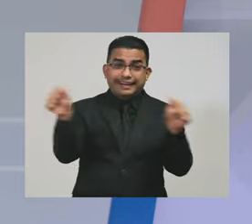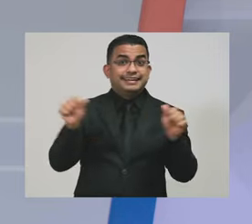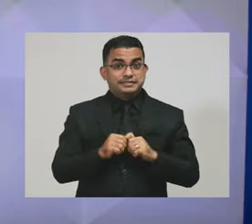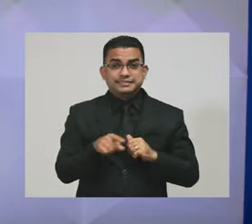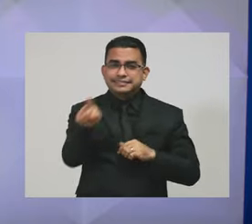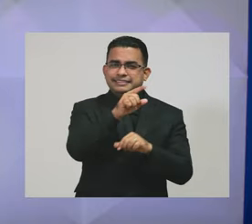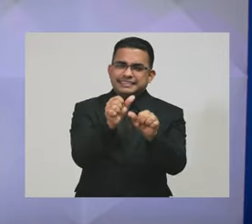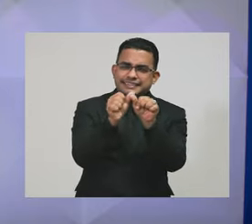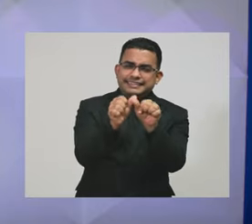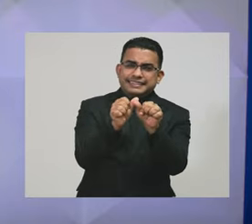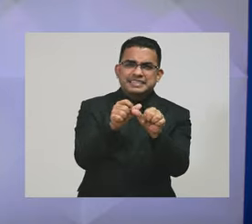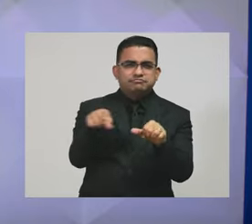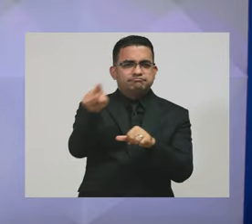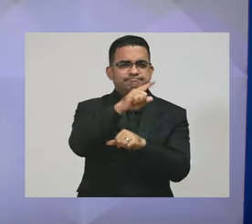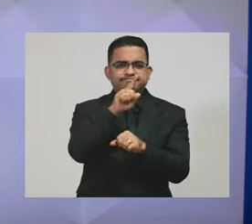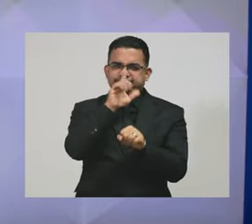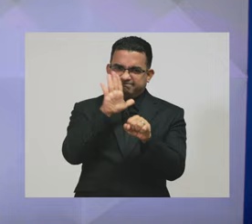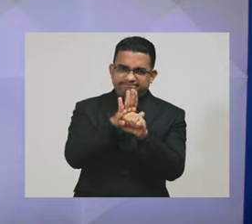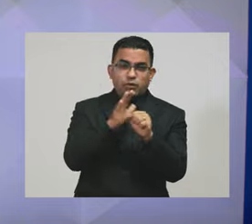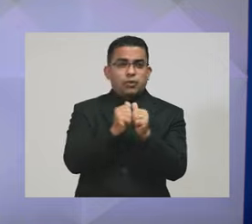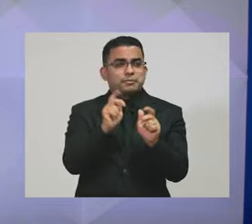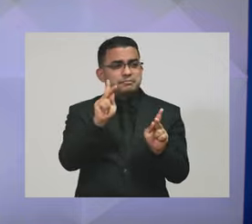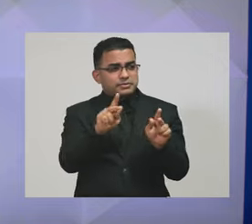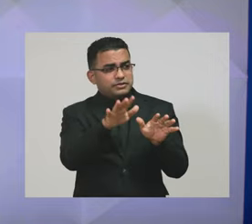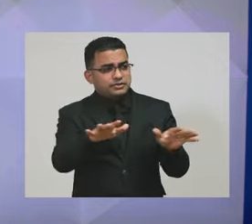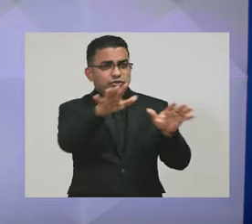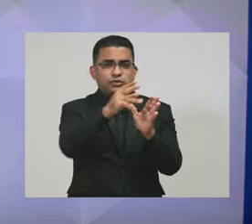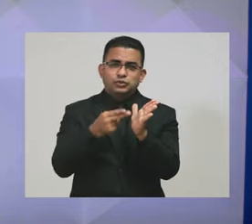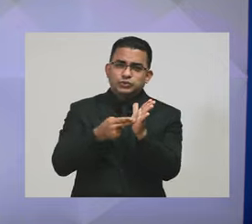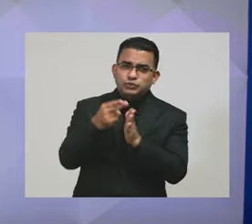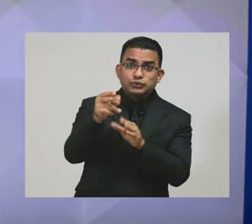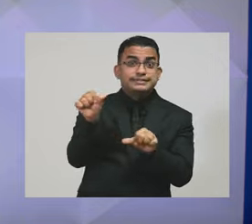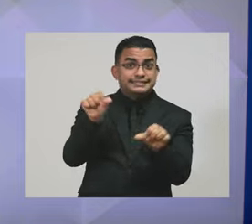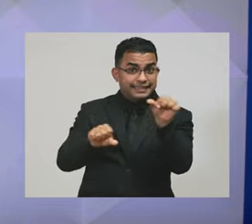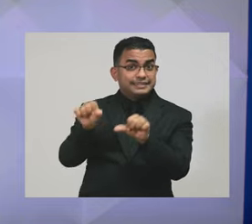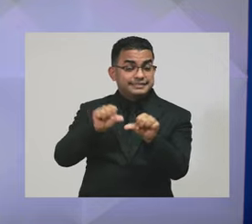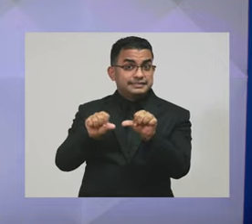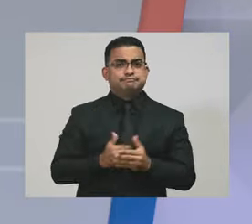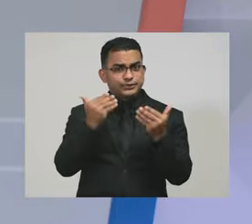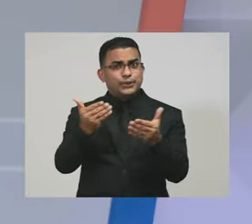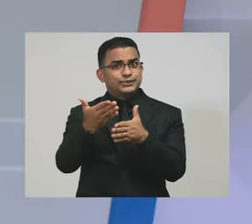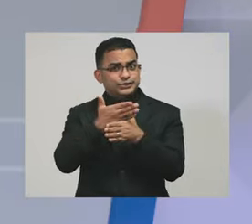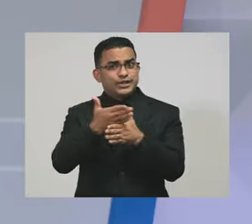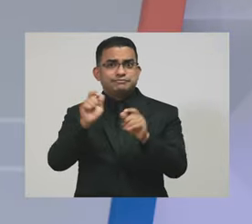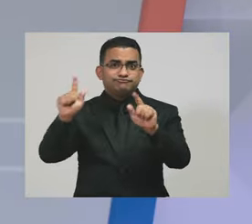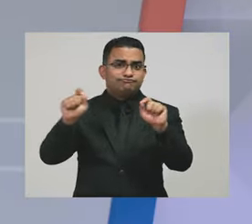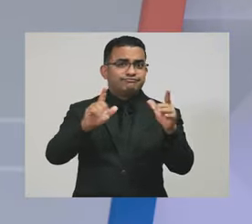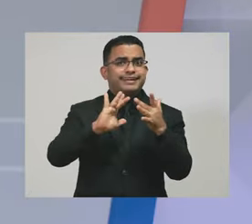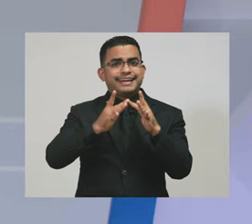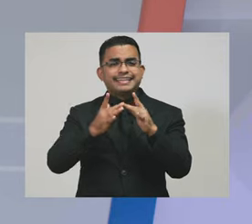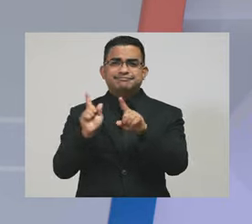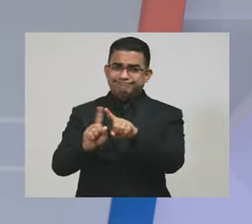que decidan ir mantengan siempre este firme compromiso con la sociedad la verdad y la ciencia comparte a través